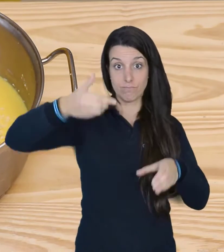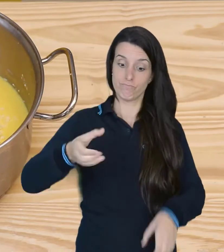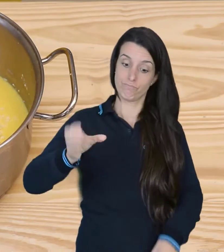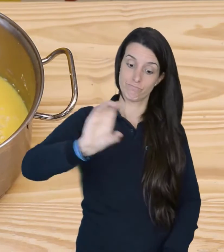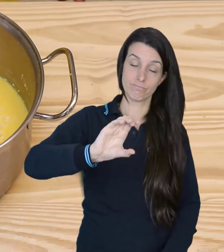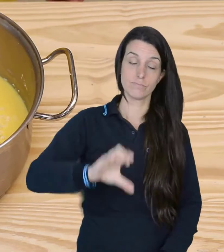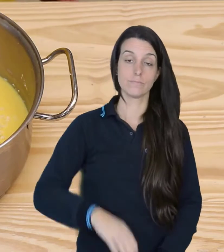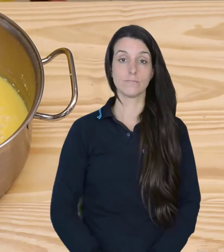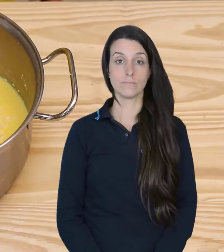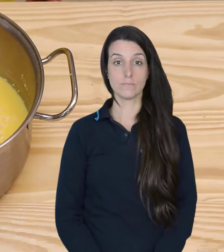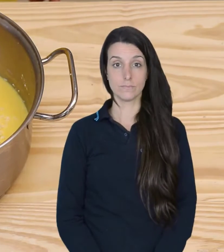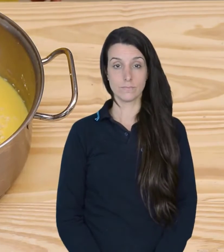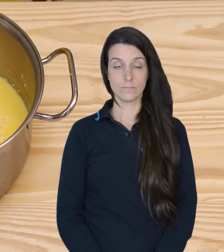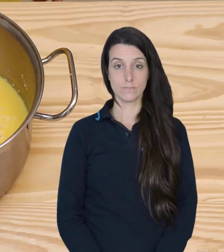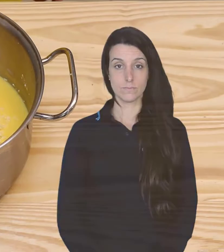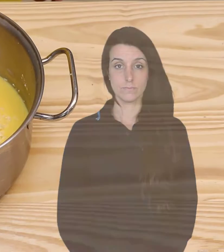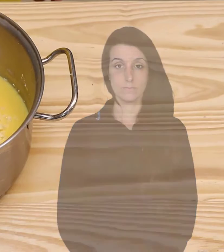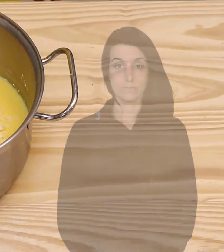una taza de crema doble,